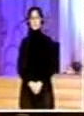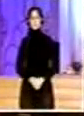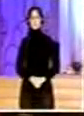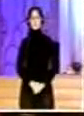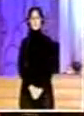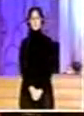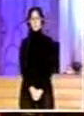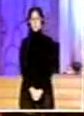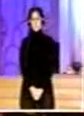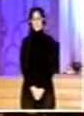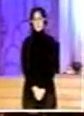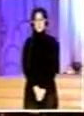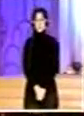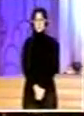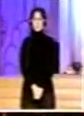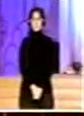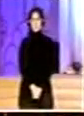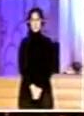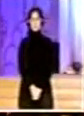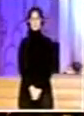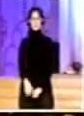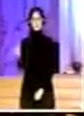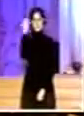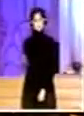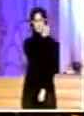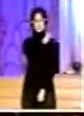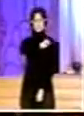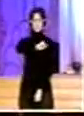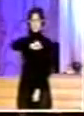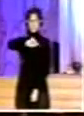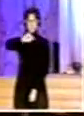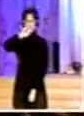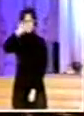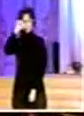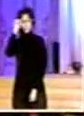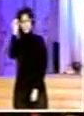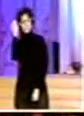cantar, que se creen un vestuario acorde para lo que hacen, que es cantar. Les escuchamos.